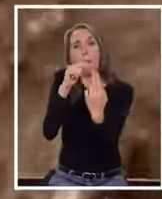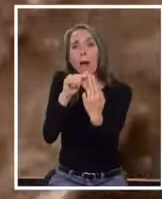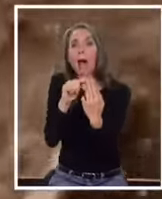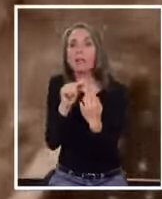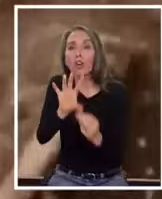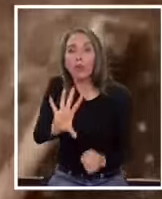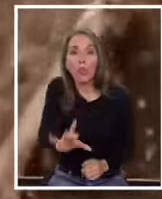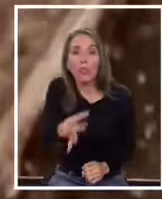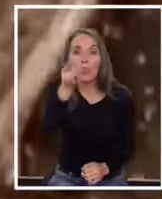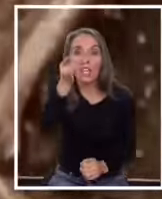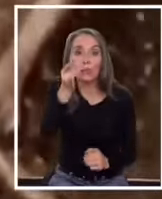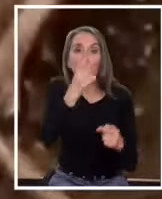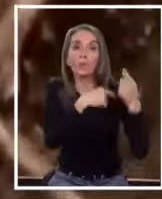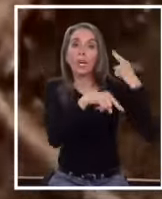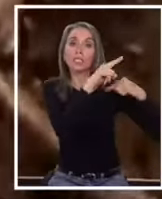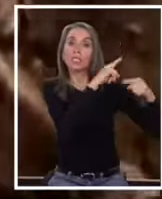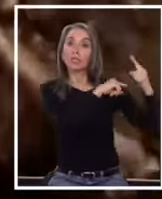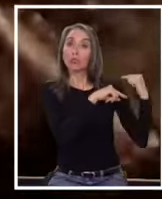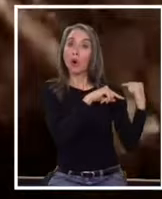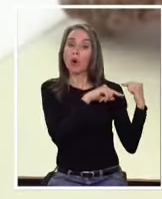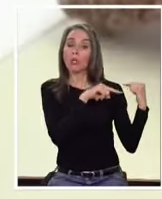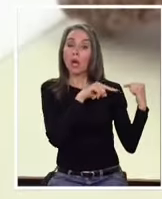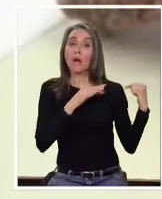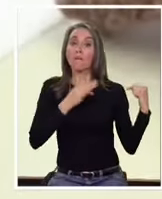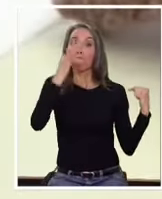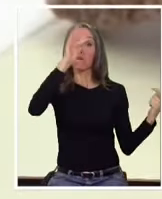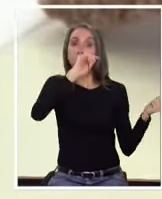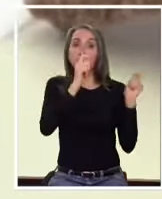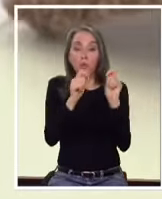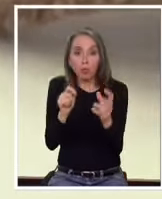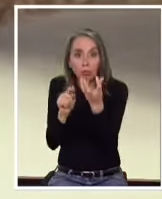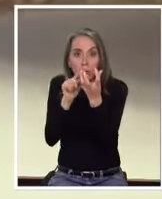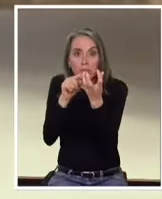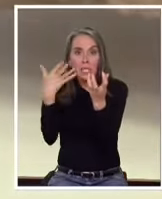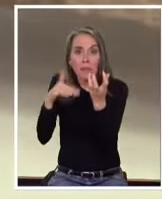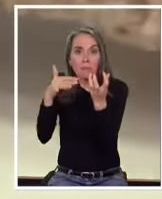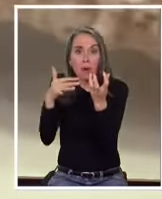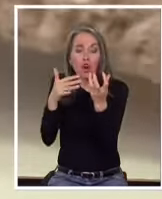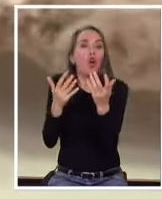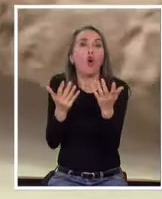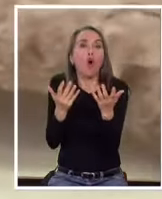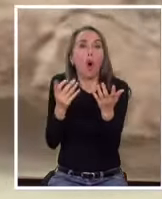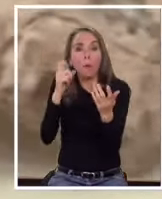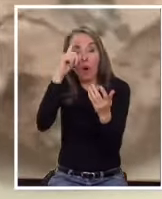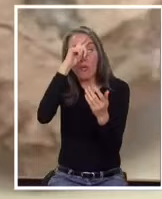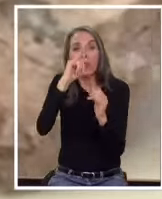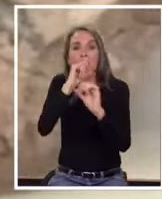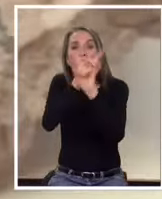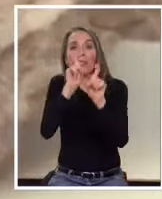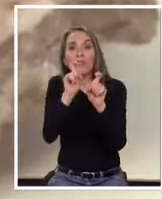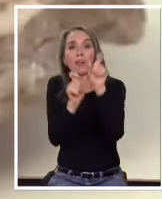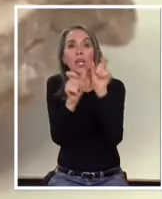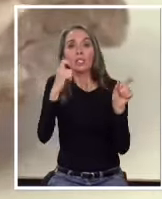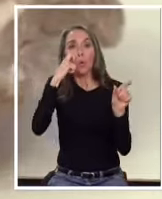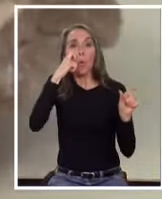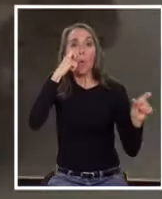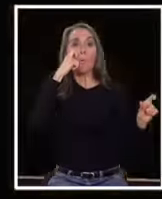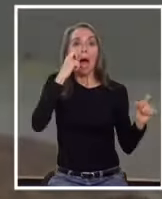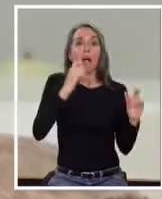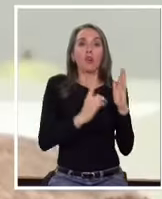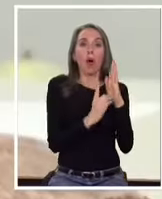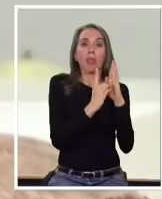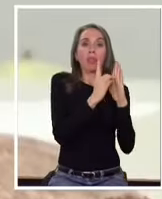Es un descubrimiento histórico que se transformará en una pieza clave del complejo puzzle de la evolución humana.